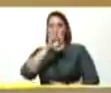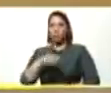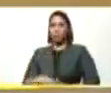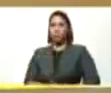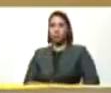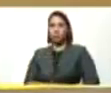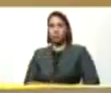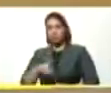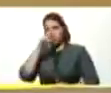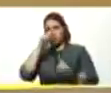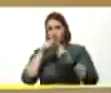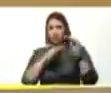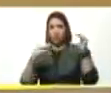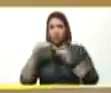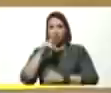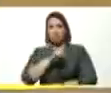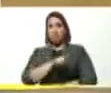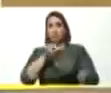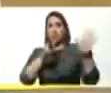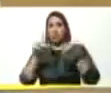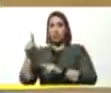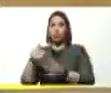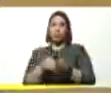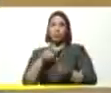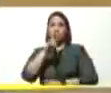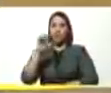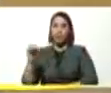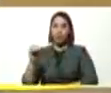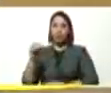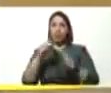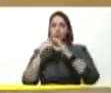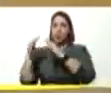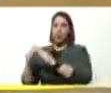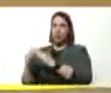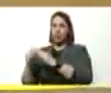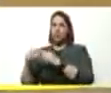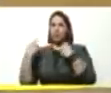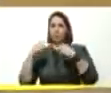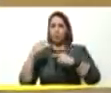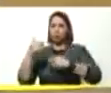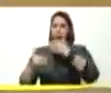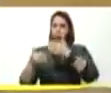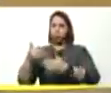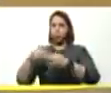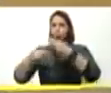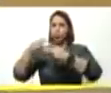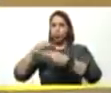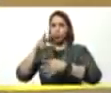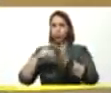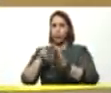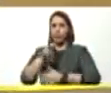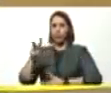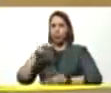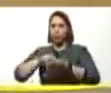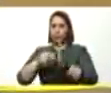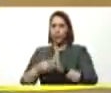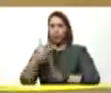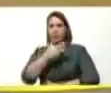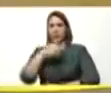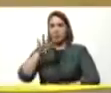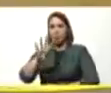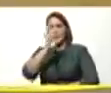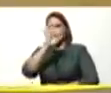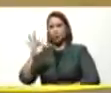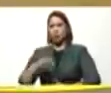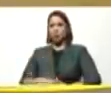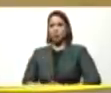meta, 171.020 viviendas ya están en fases avanzadas de construcción para el 2022, lo que representa un